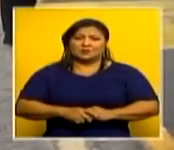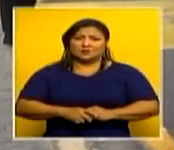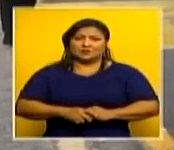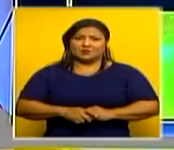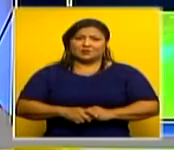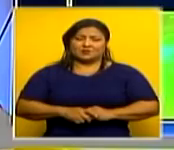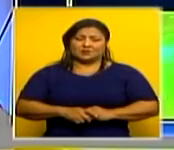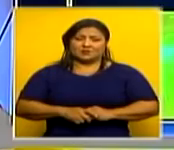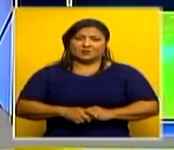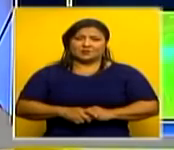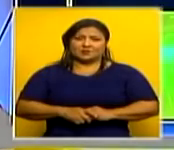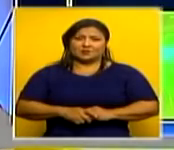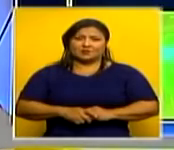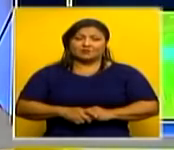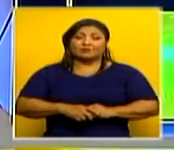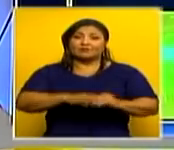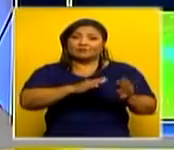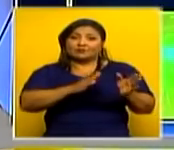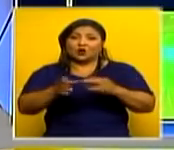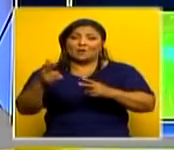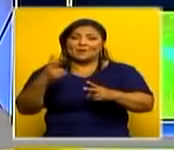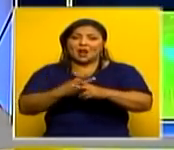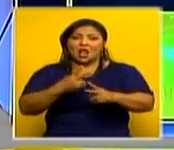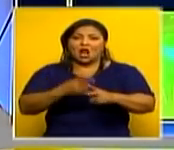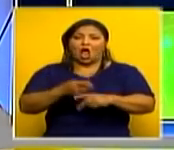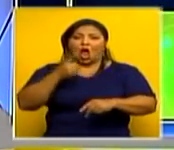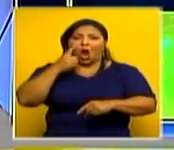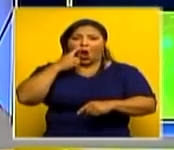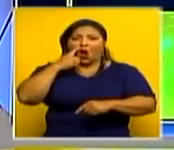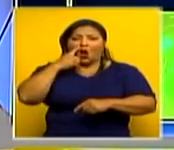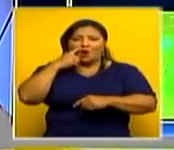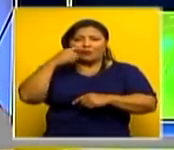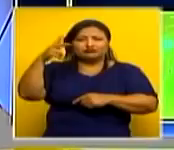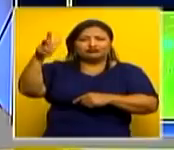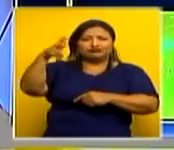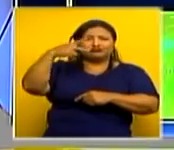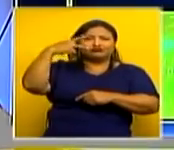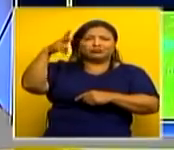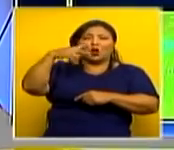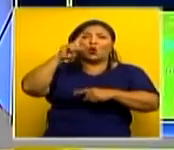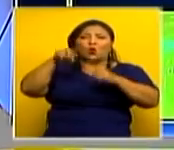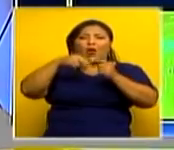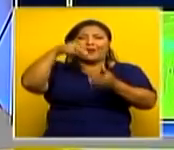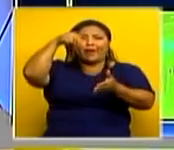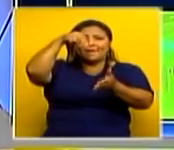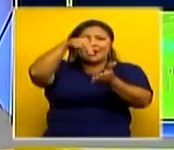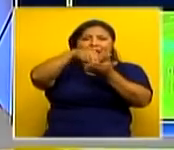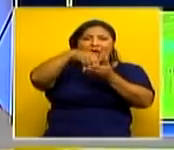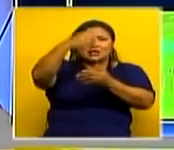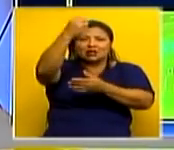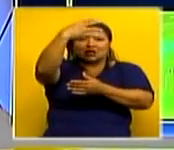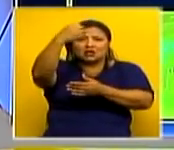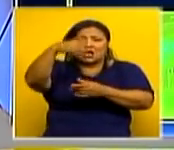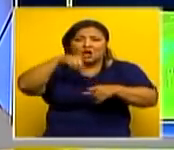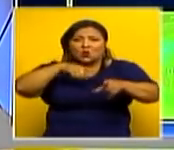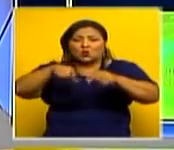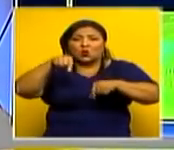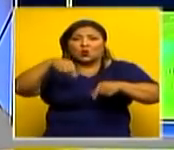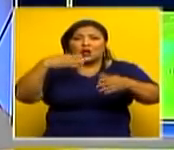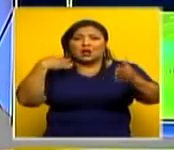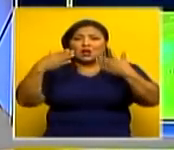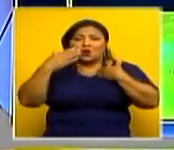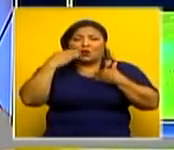1. Y un peligroso sujeto que había sido grabado mientras asaltaba en las paradas de semáforos aquí en algunas zonas de Guayaquil